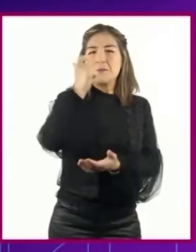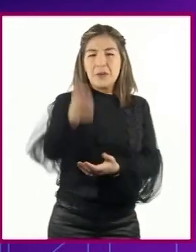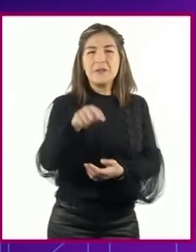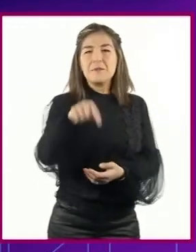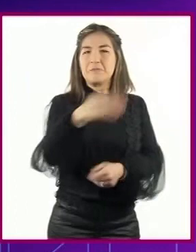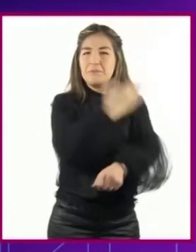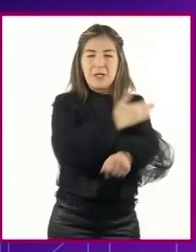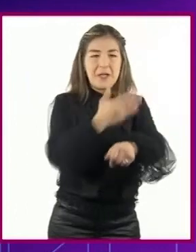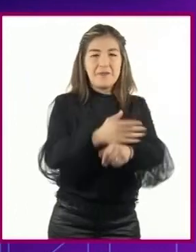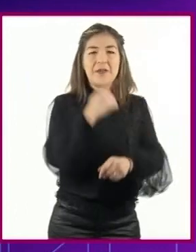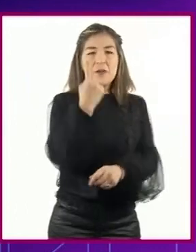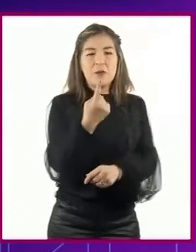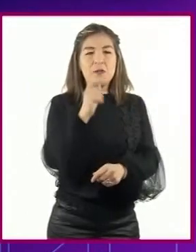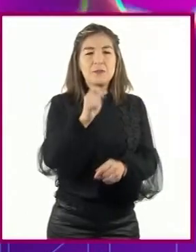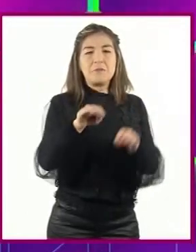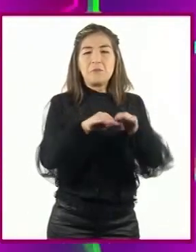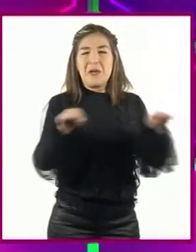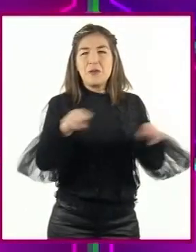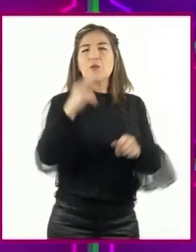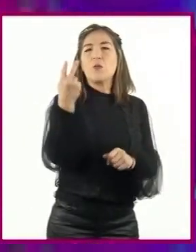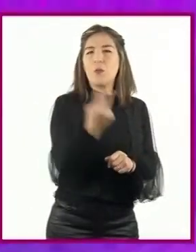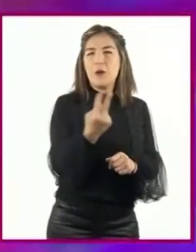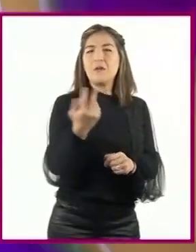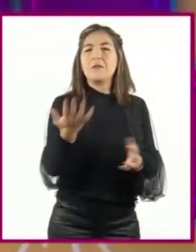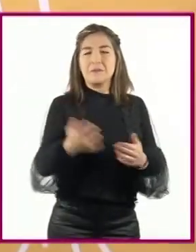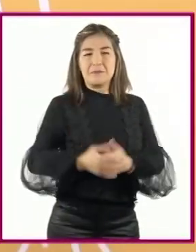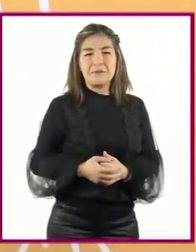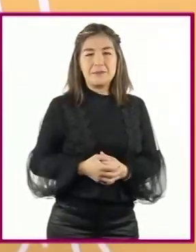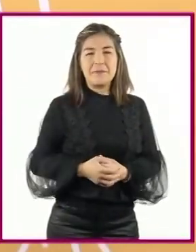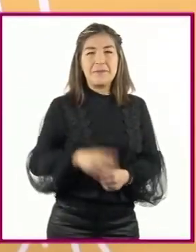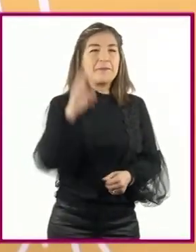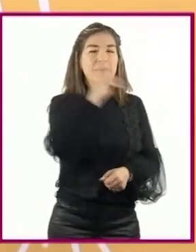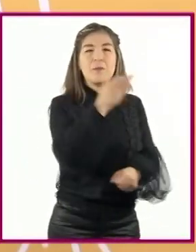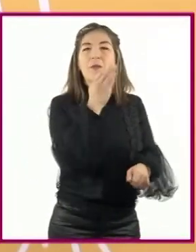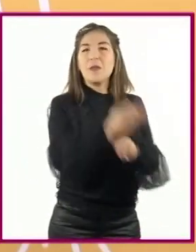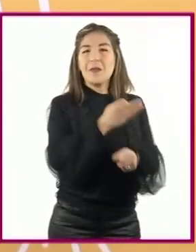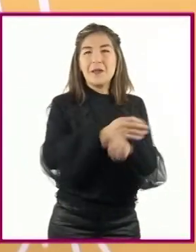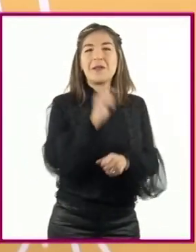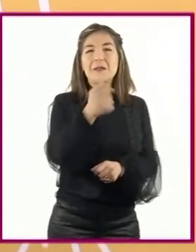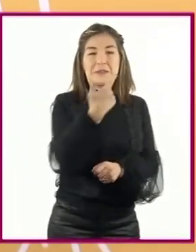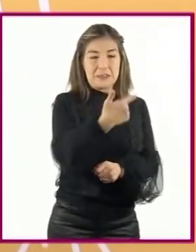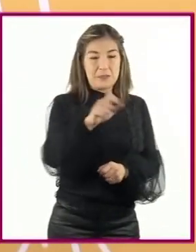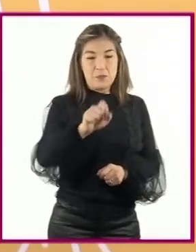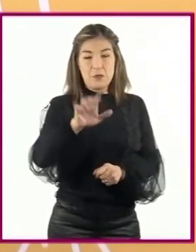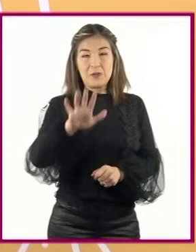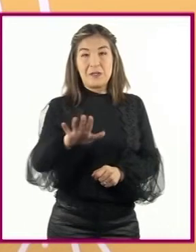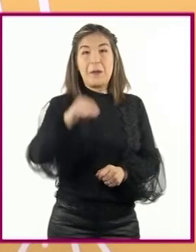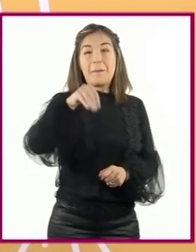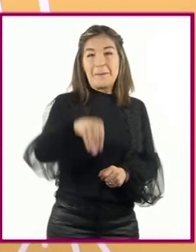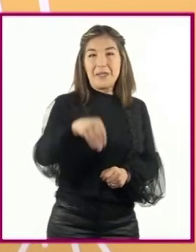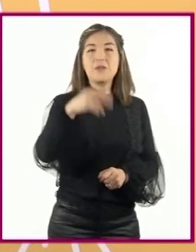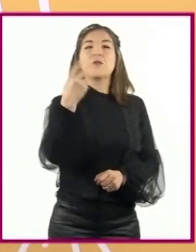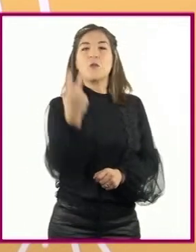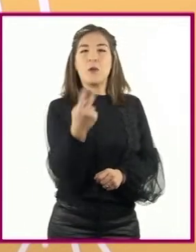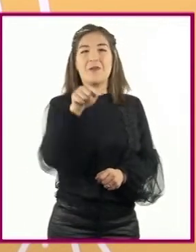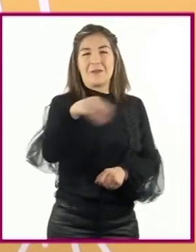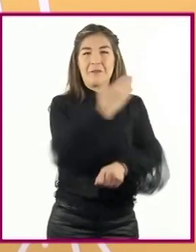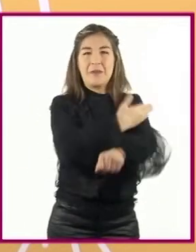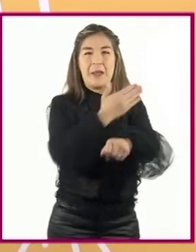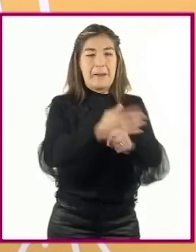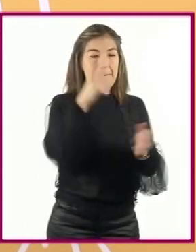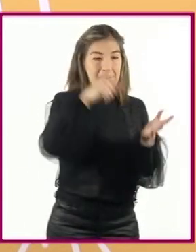madera? Analizando la situación, observamos que el costo de los 7.5 metros cuadrados de madera fue